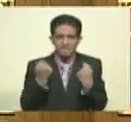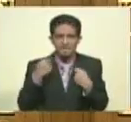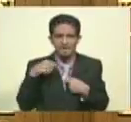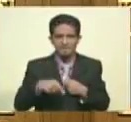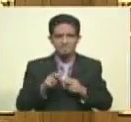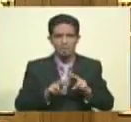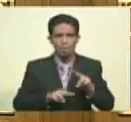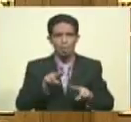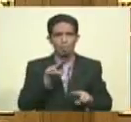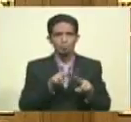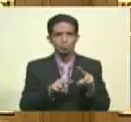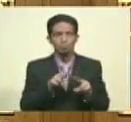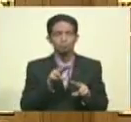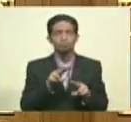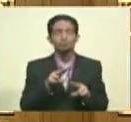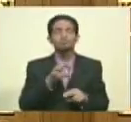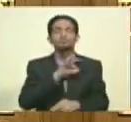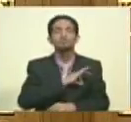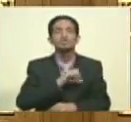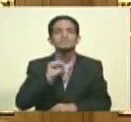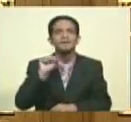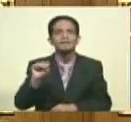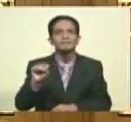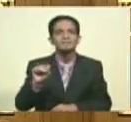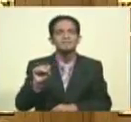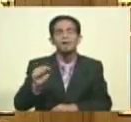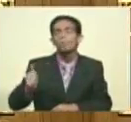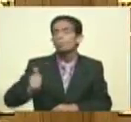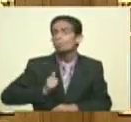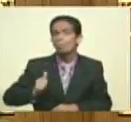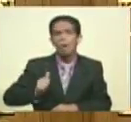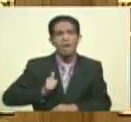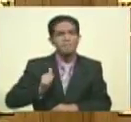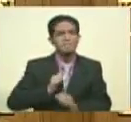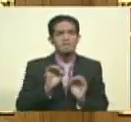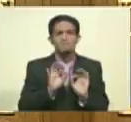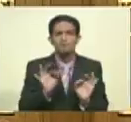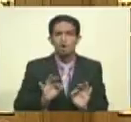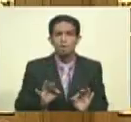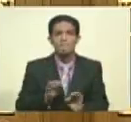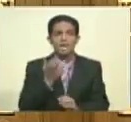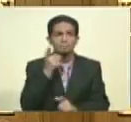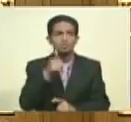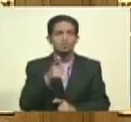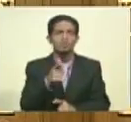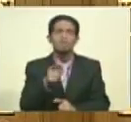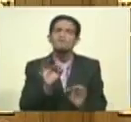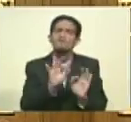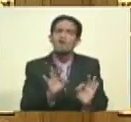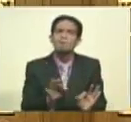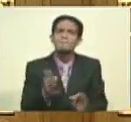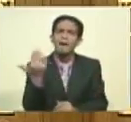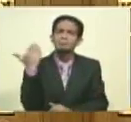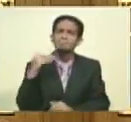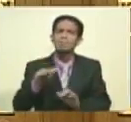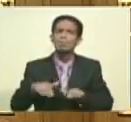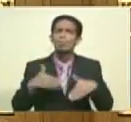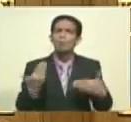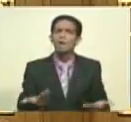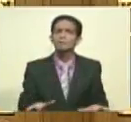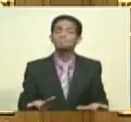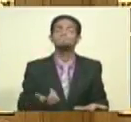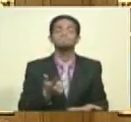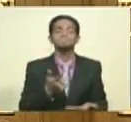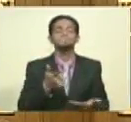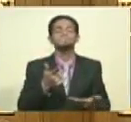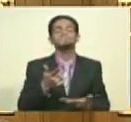socialista por la vía que sea. Y una de esas vías, las guarimbas que montaron para